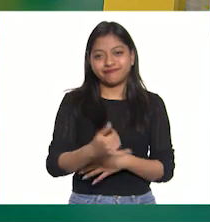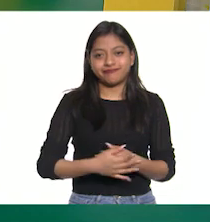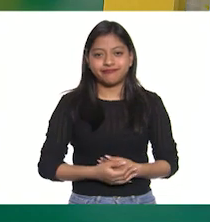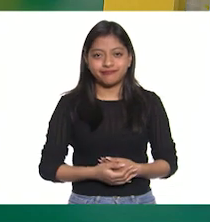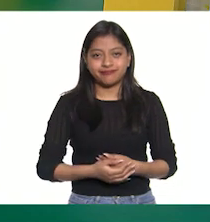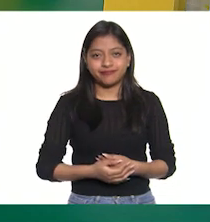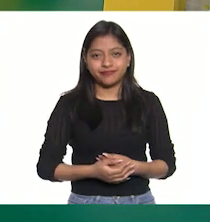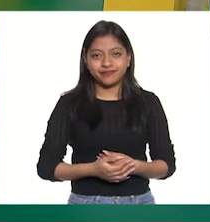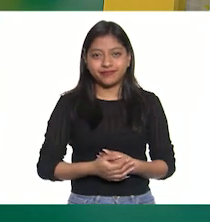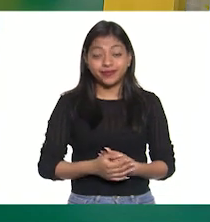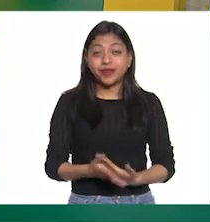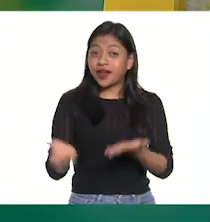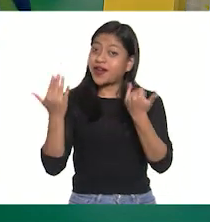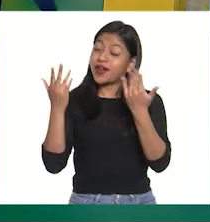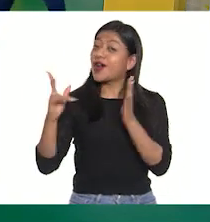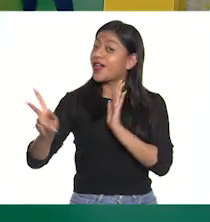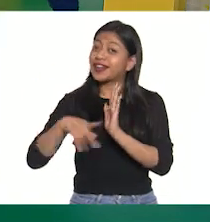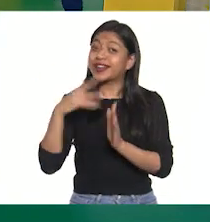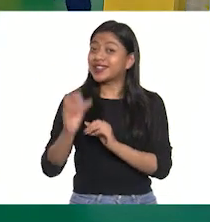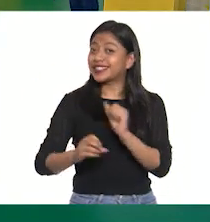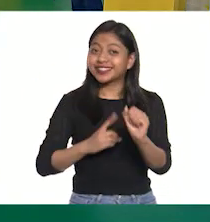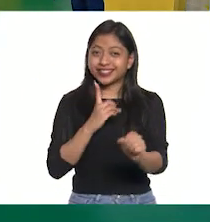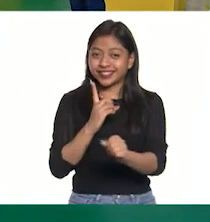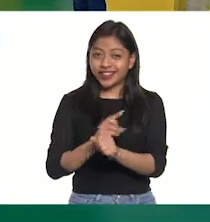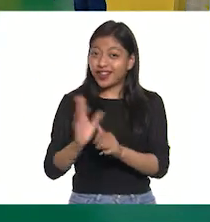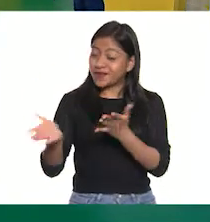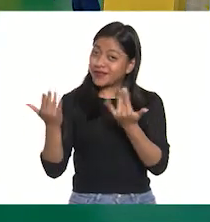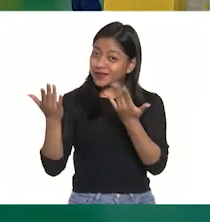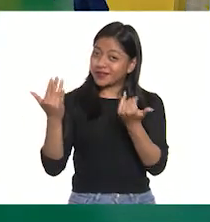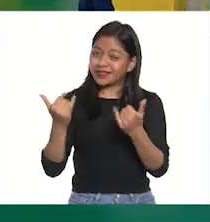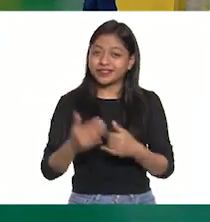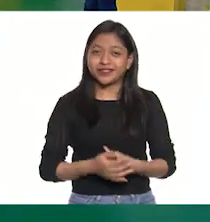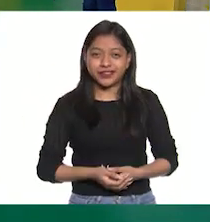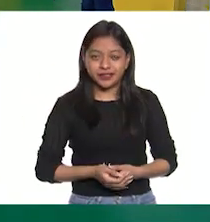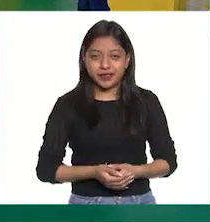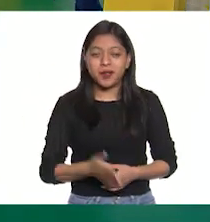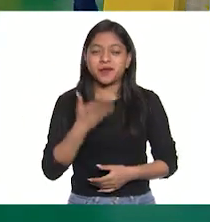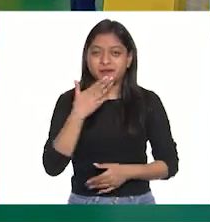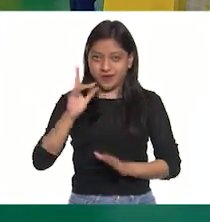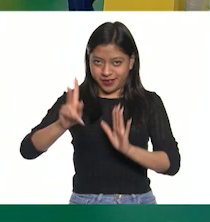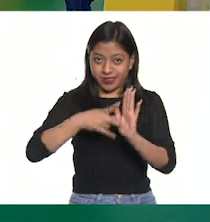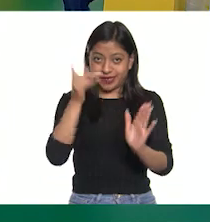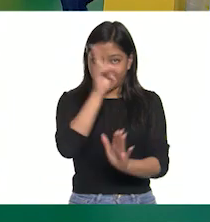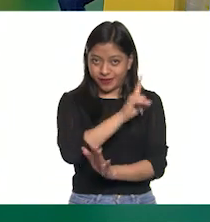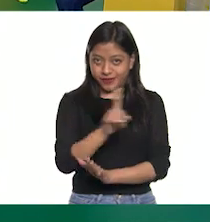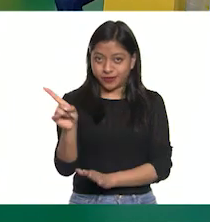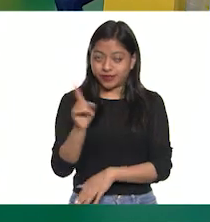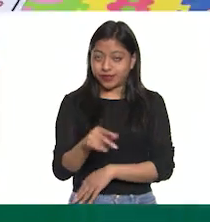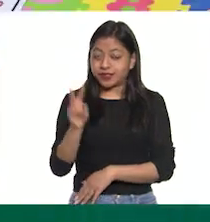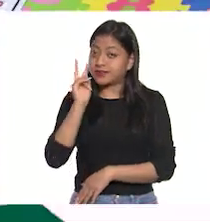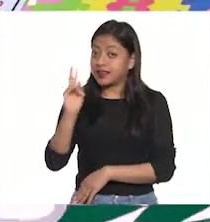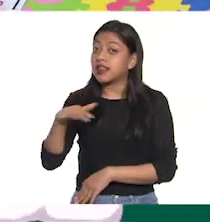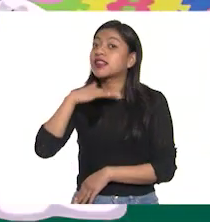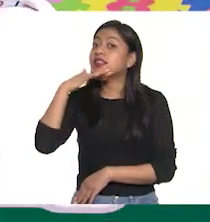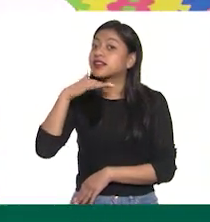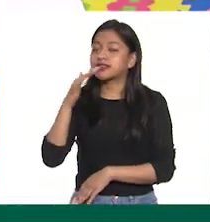¡Ay, no! ¡Otra oportunidad! ¡Otra oportunidad! Ok, nuevamente, aquí para que no diga que hago trampa.